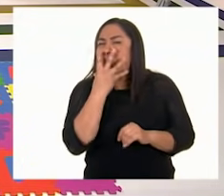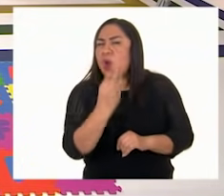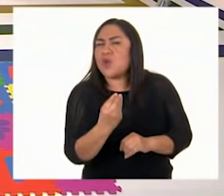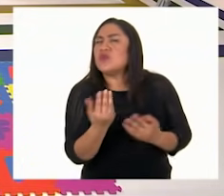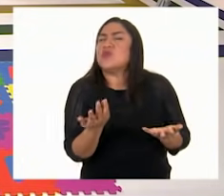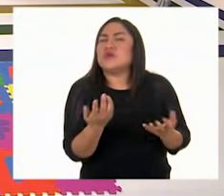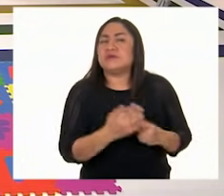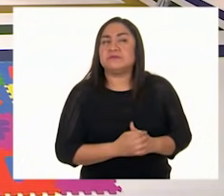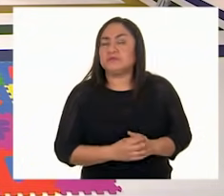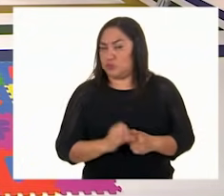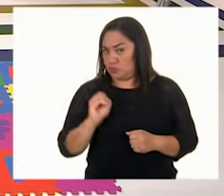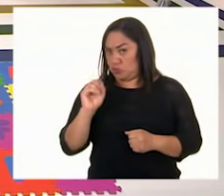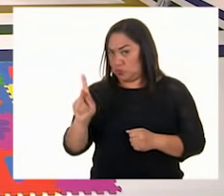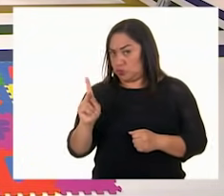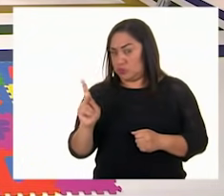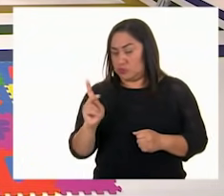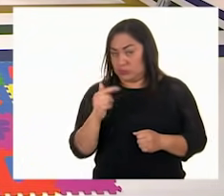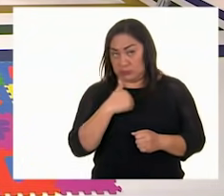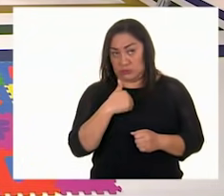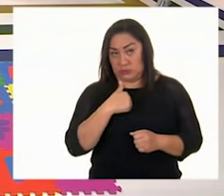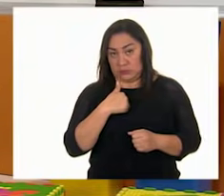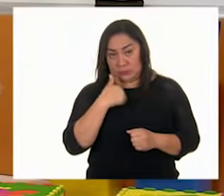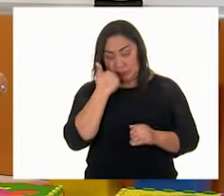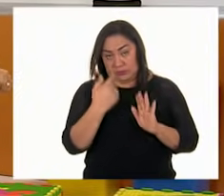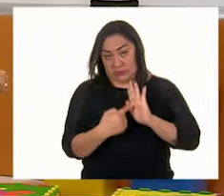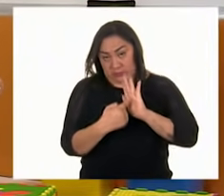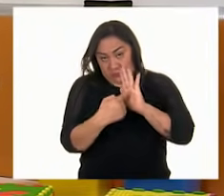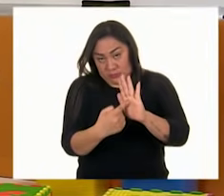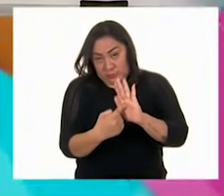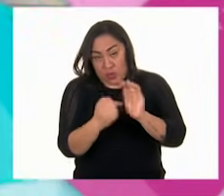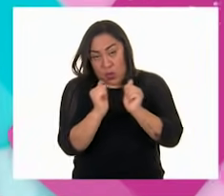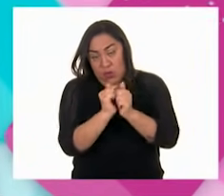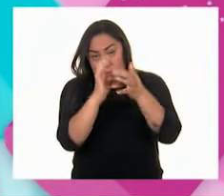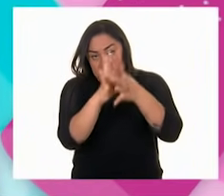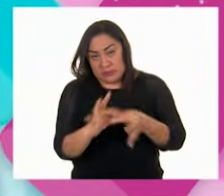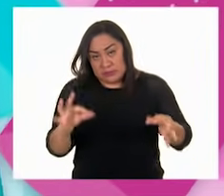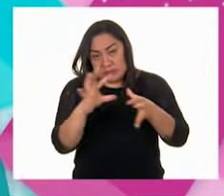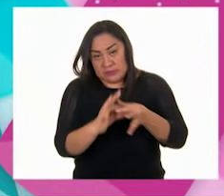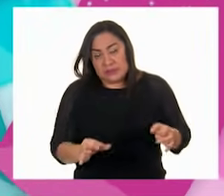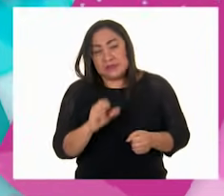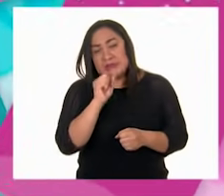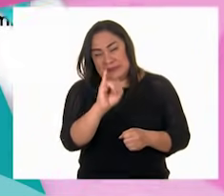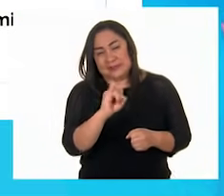digo? Las dos cosas. A ver. Nos la enseñas y nos la dices. Perfecto. Las